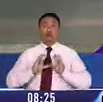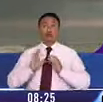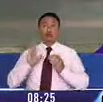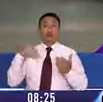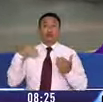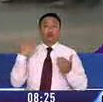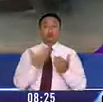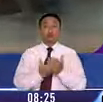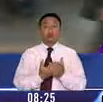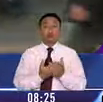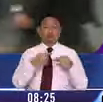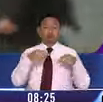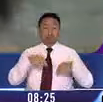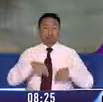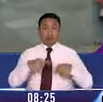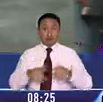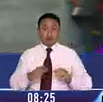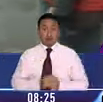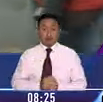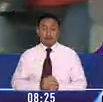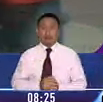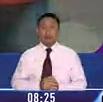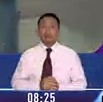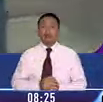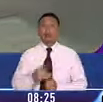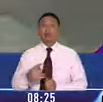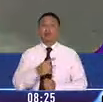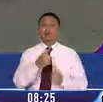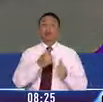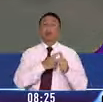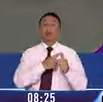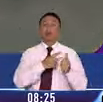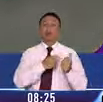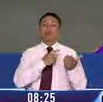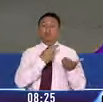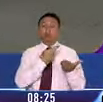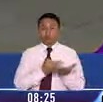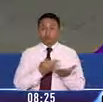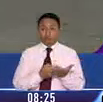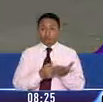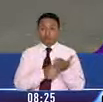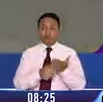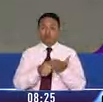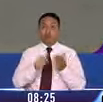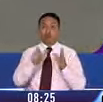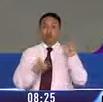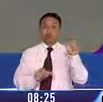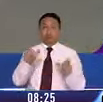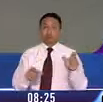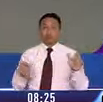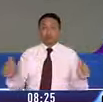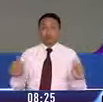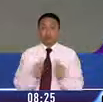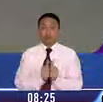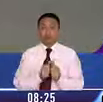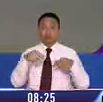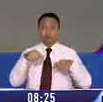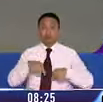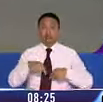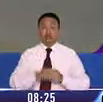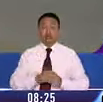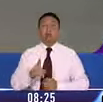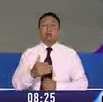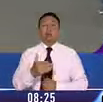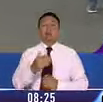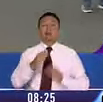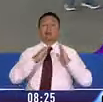parecer habrá una reunión de gabinete, esa es la expectativa que se mantiene acá en el centro histórico de la ciudad, en el Palacio de Carondelet.